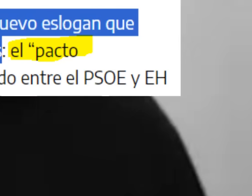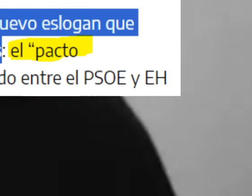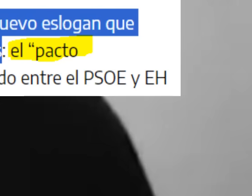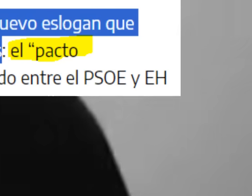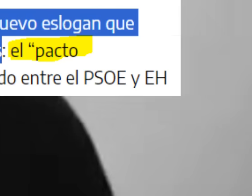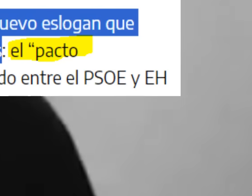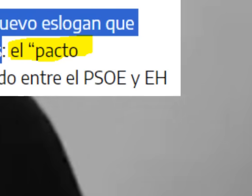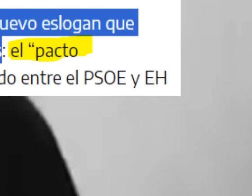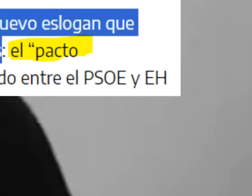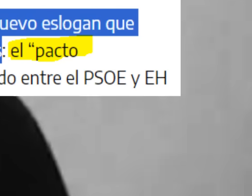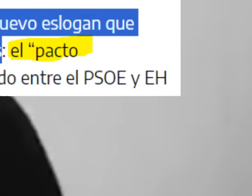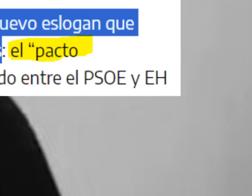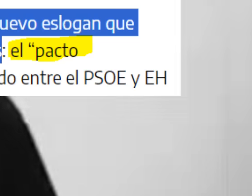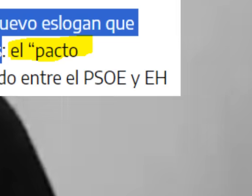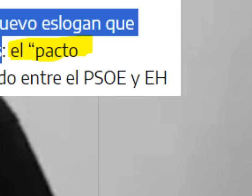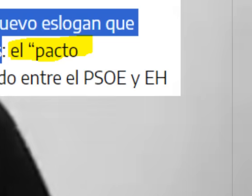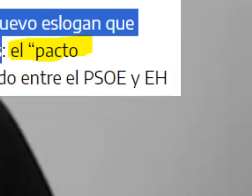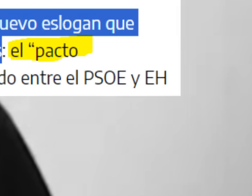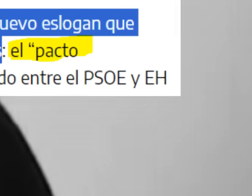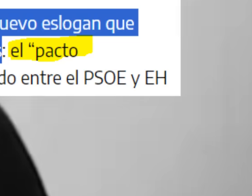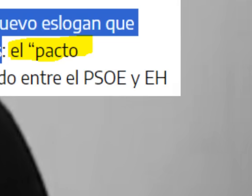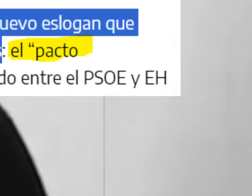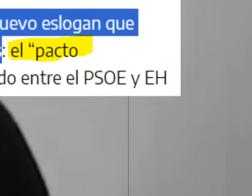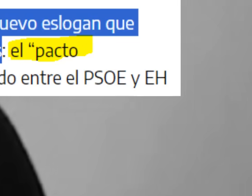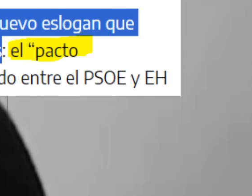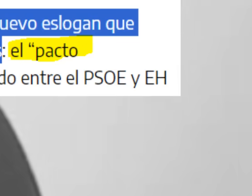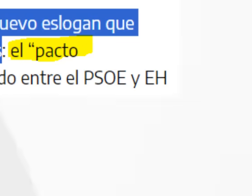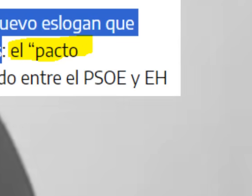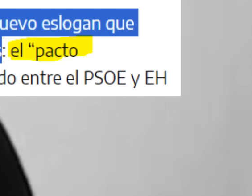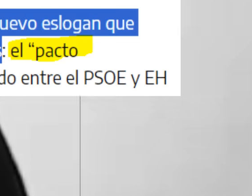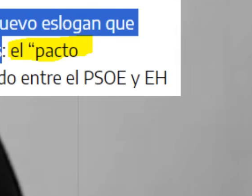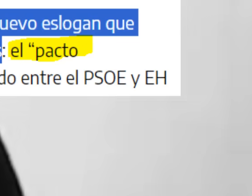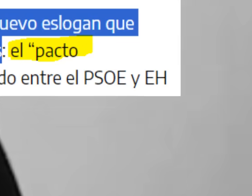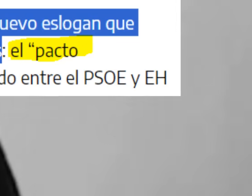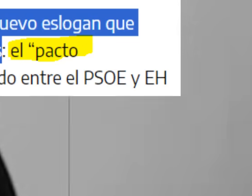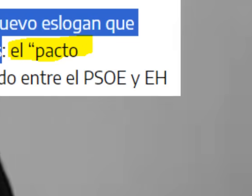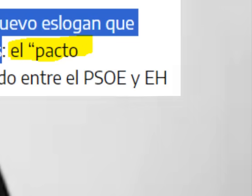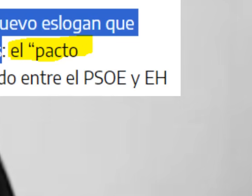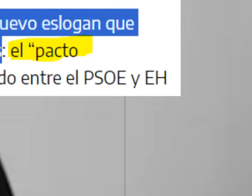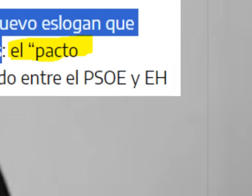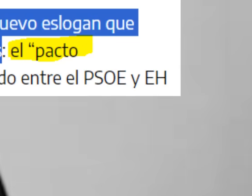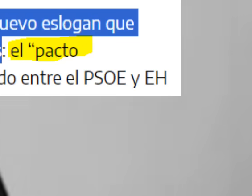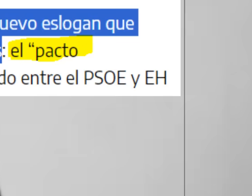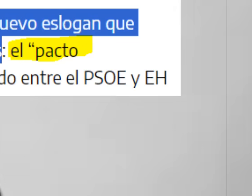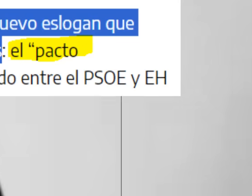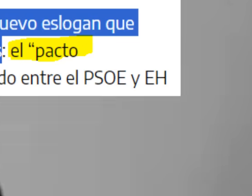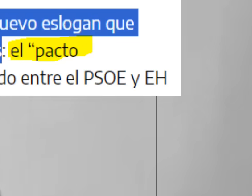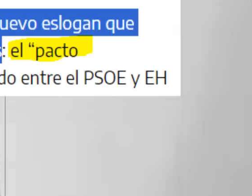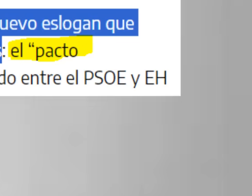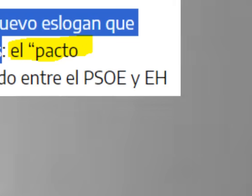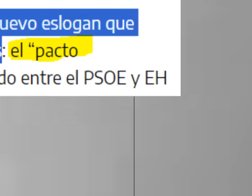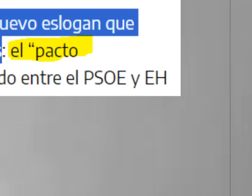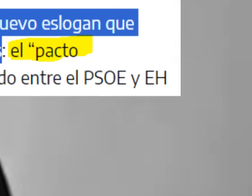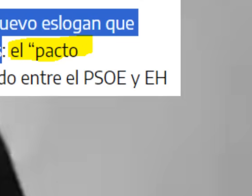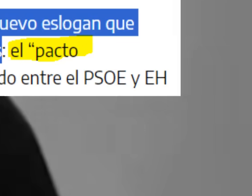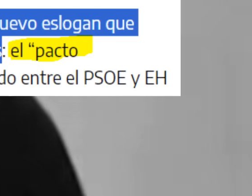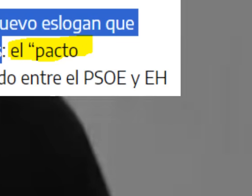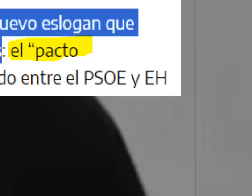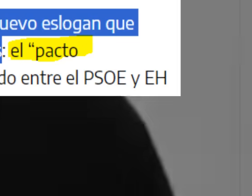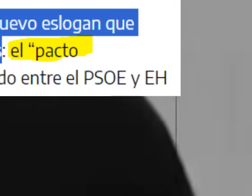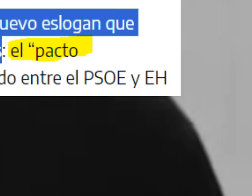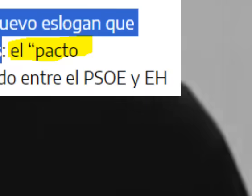Que vamos conociendo el contenido del pacto encapuchado entre Otegi y Sánchez, entre Sánchez y Otegi. Sabíamos que el